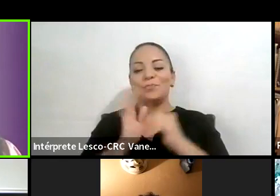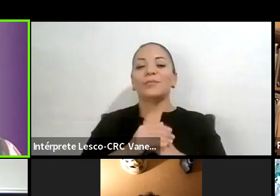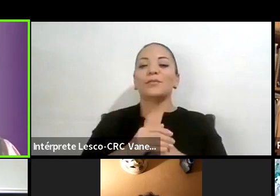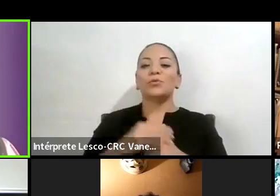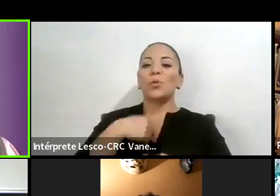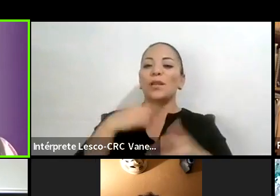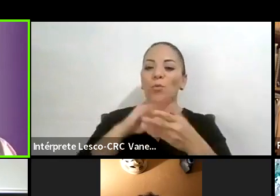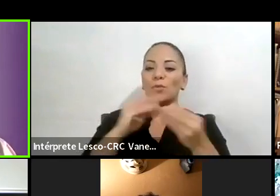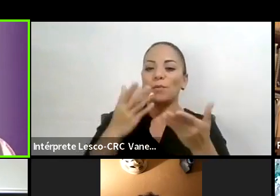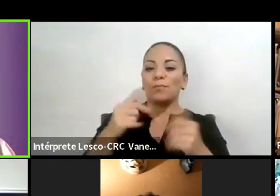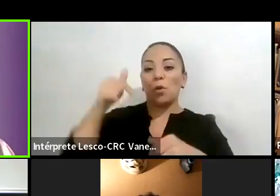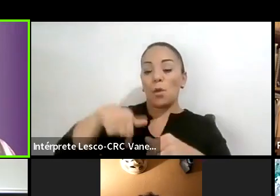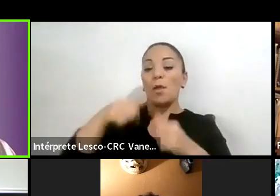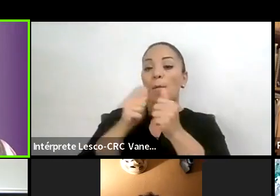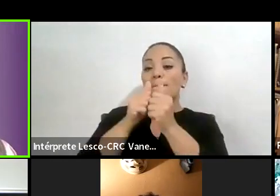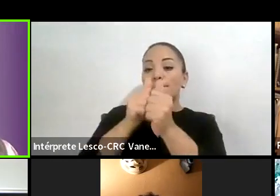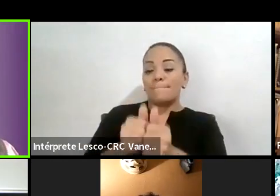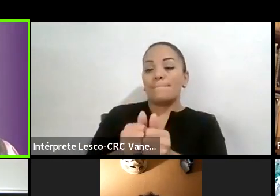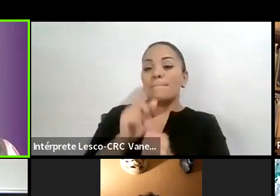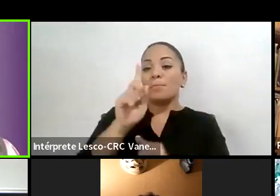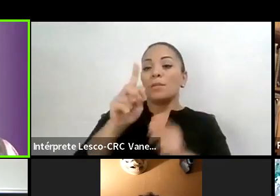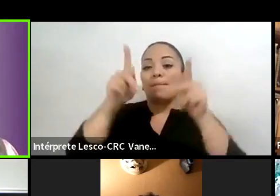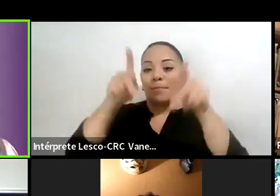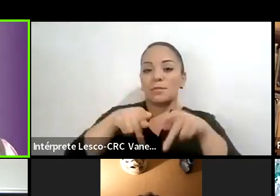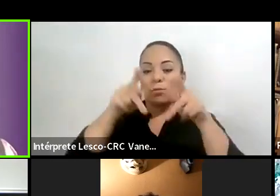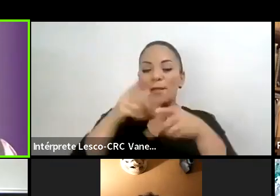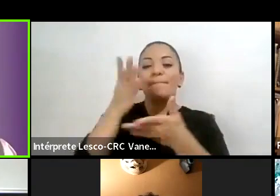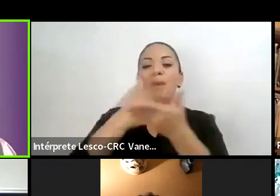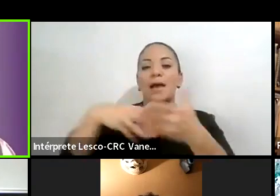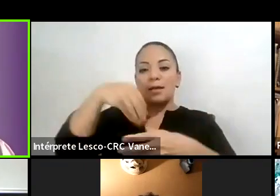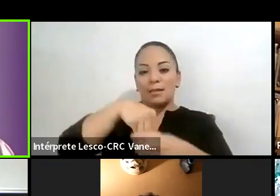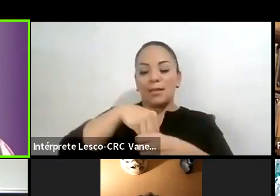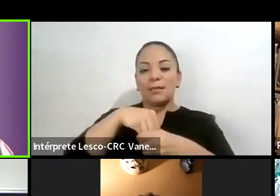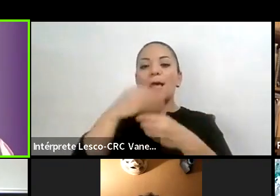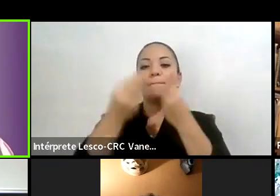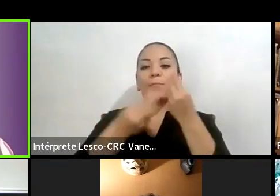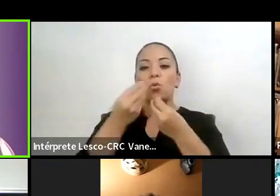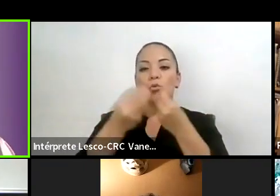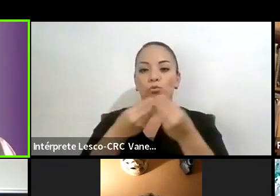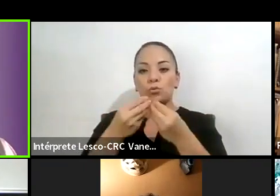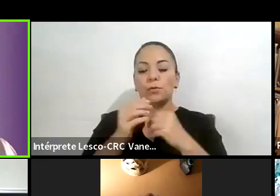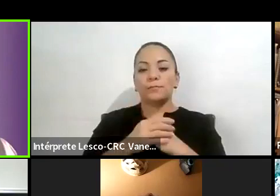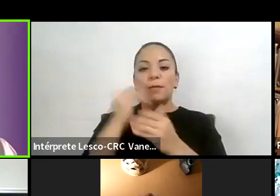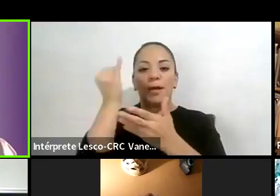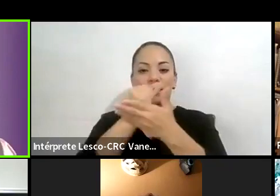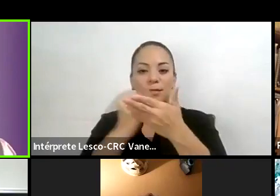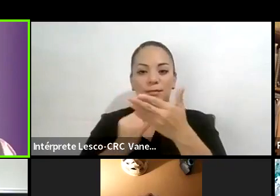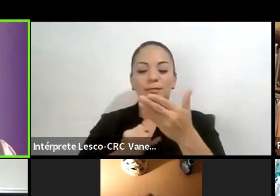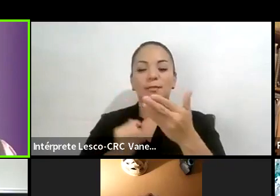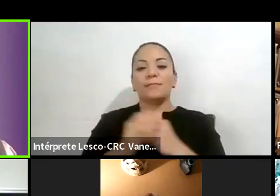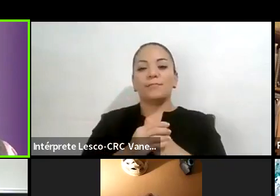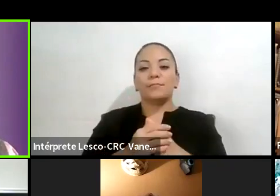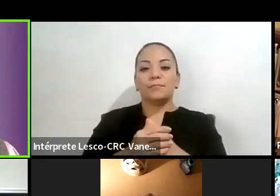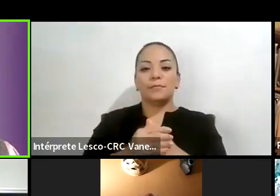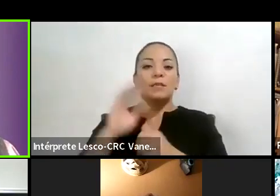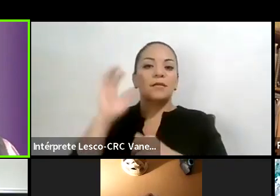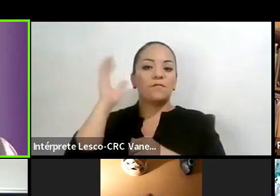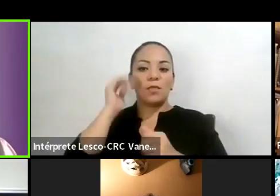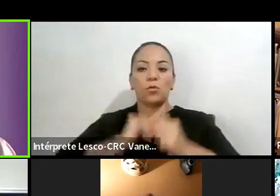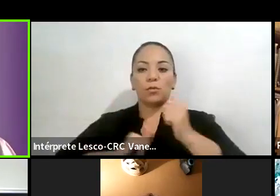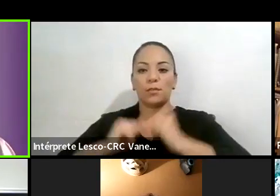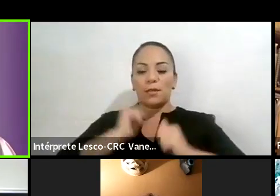una de las personas que fue parte de la producción artística del radioteatro,